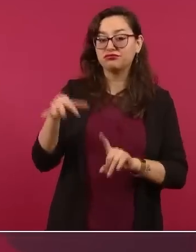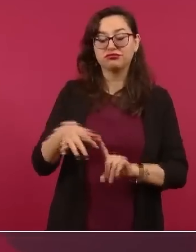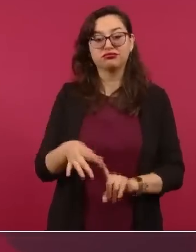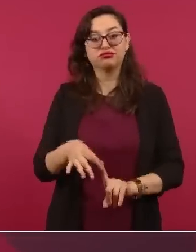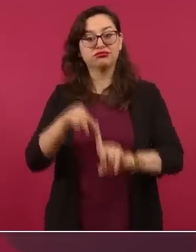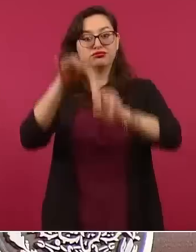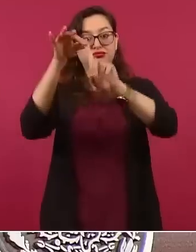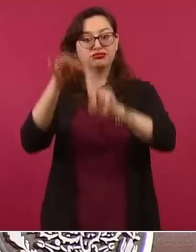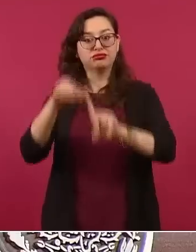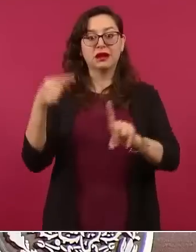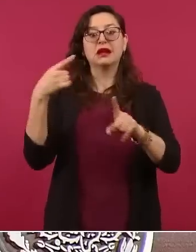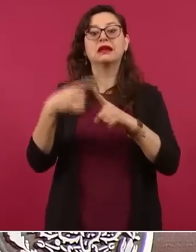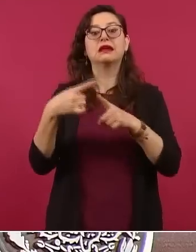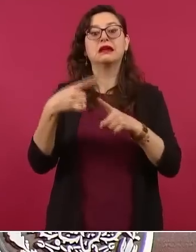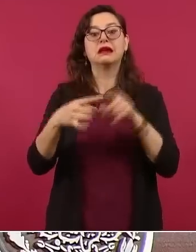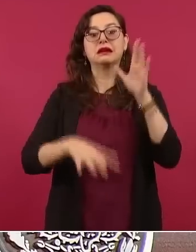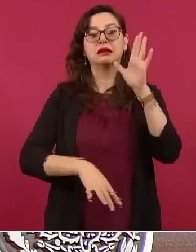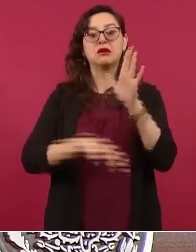indígenas,